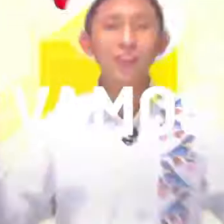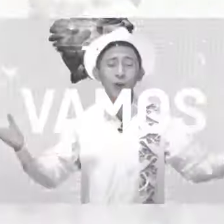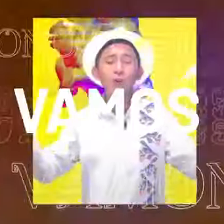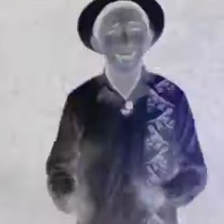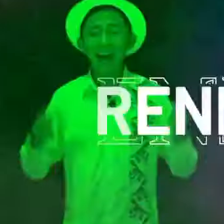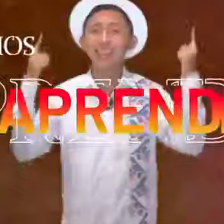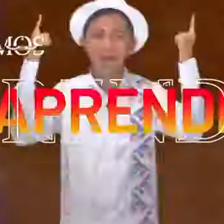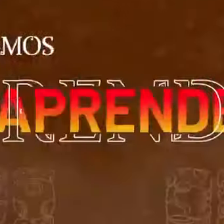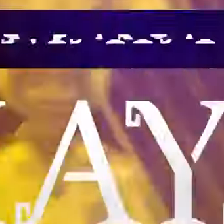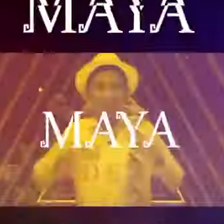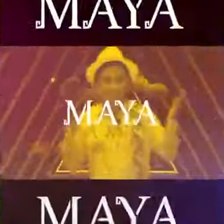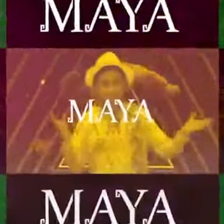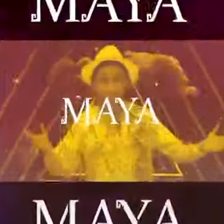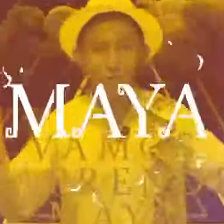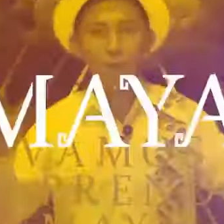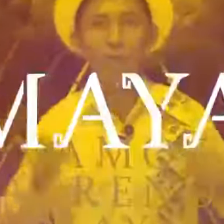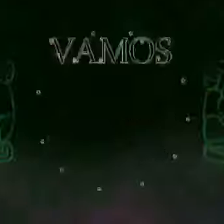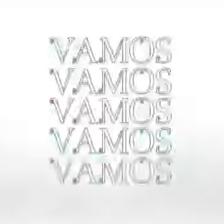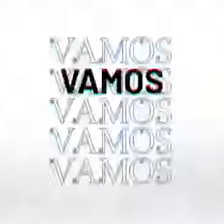maya!